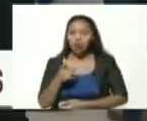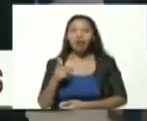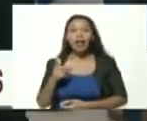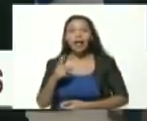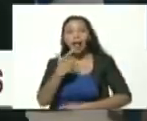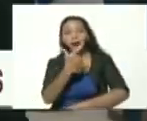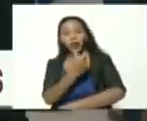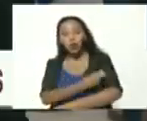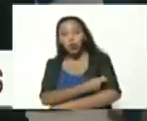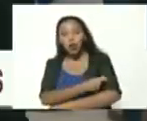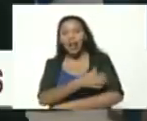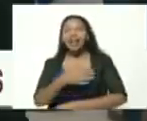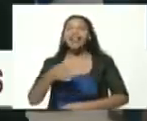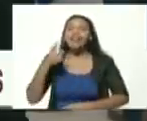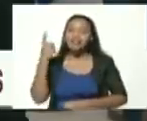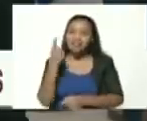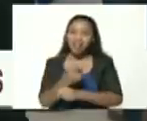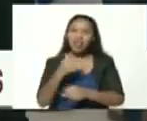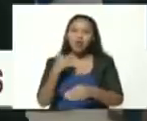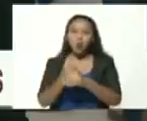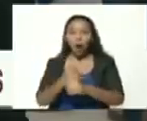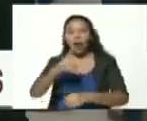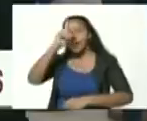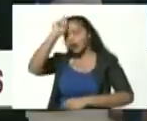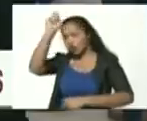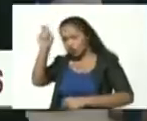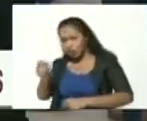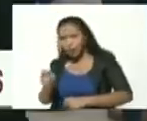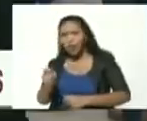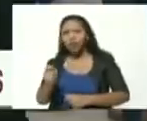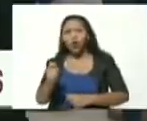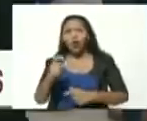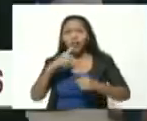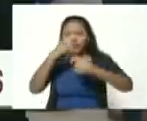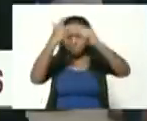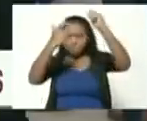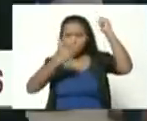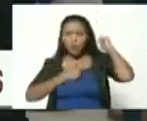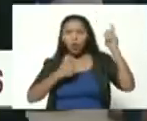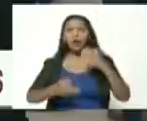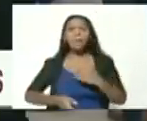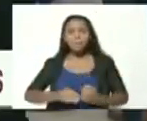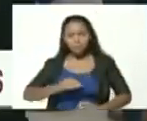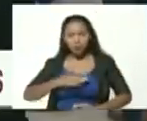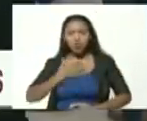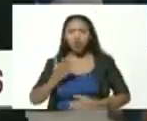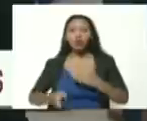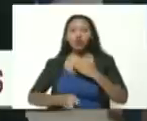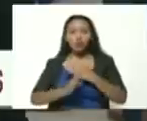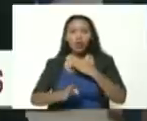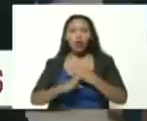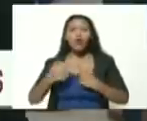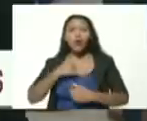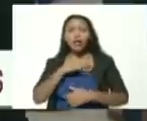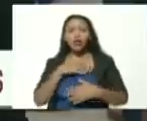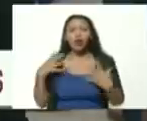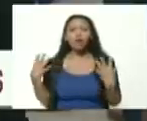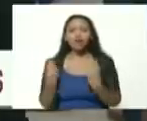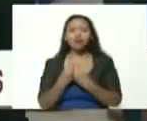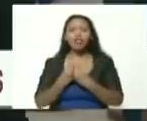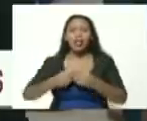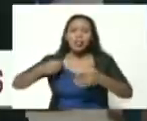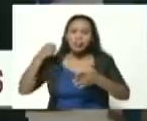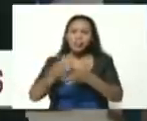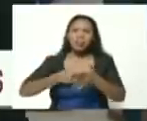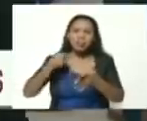Abdala merece el reconocimiento y la condecoración que tuvieron nuestros compatriotas que